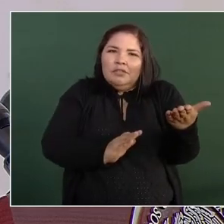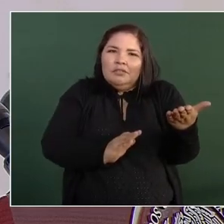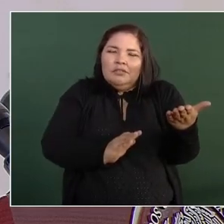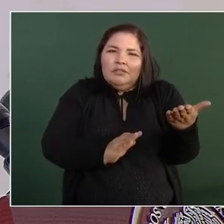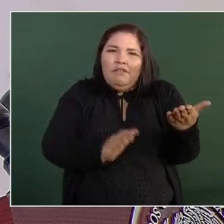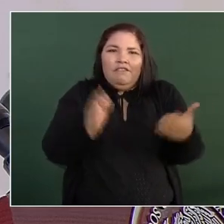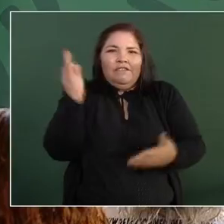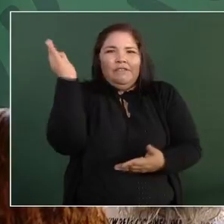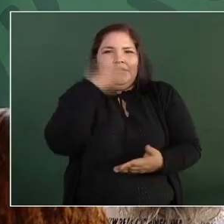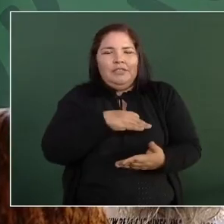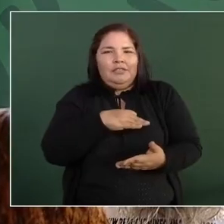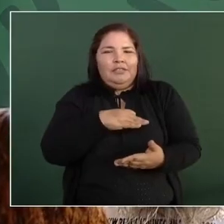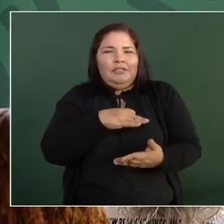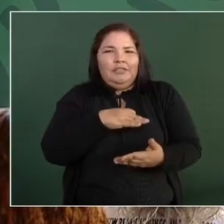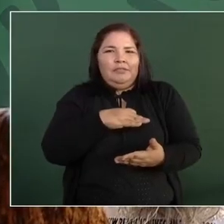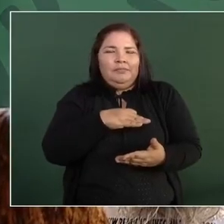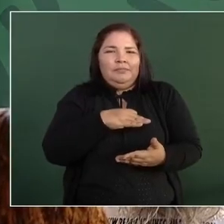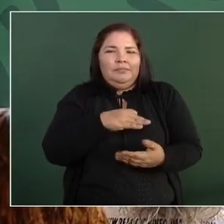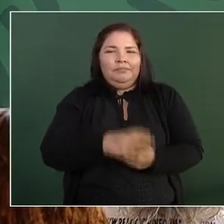falsas